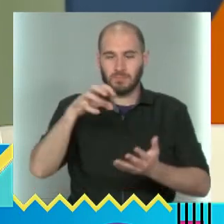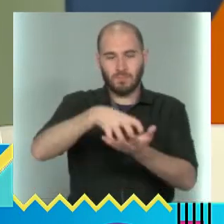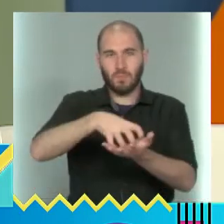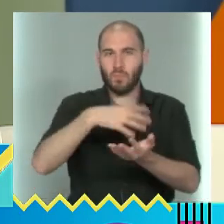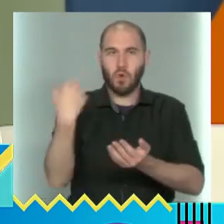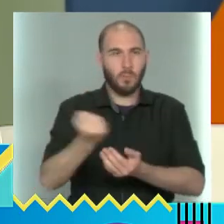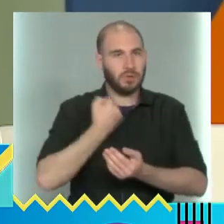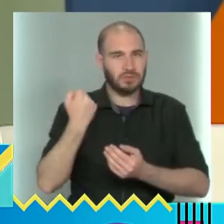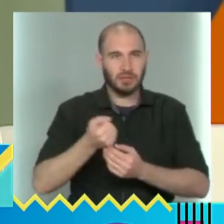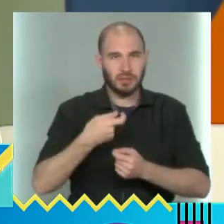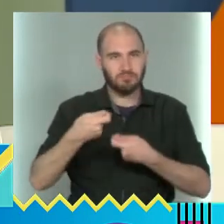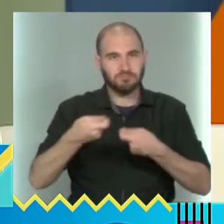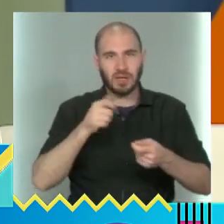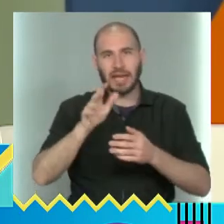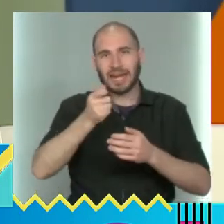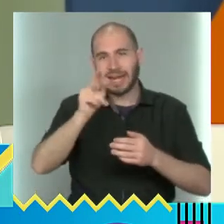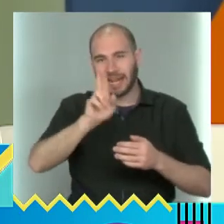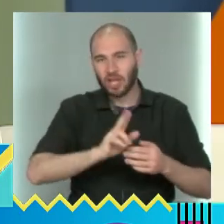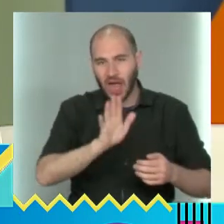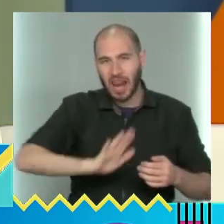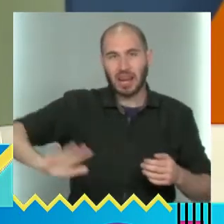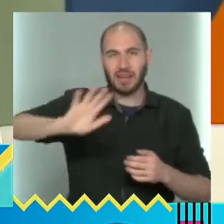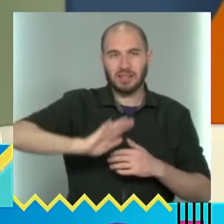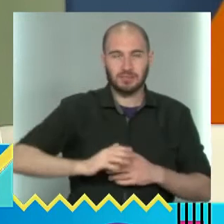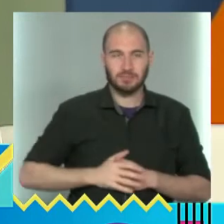clave para dominar la región.